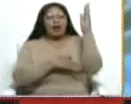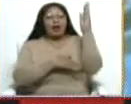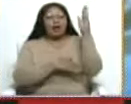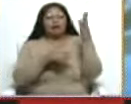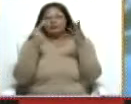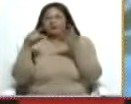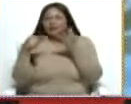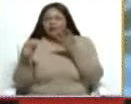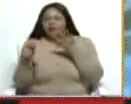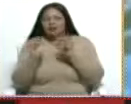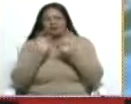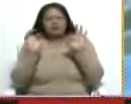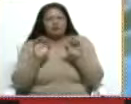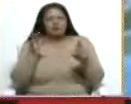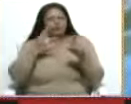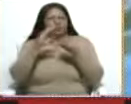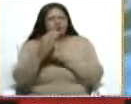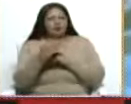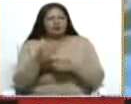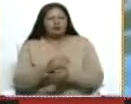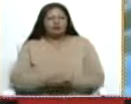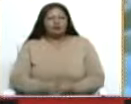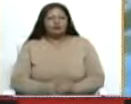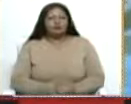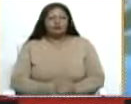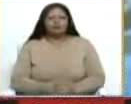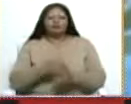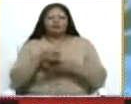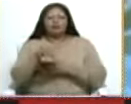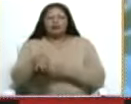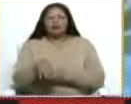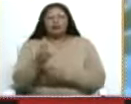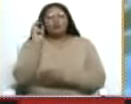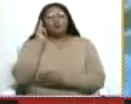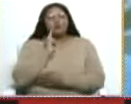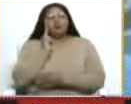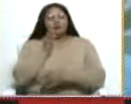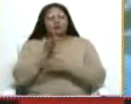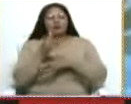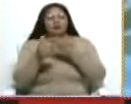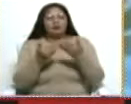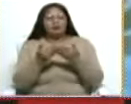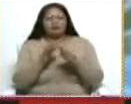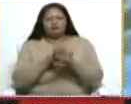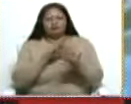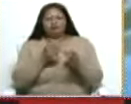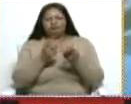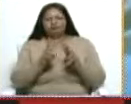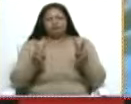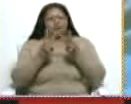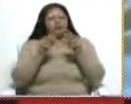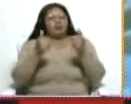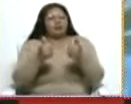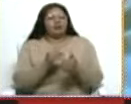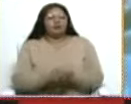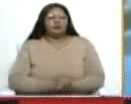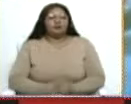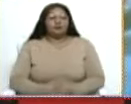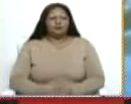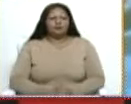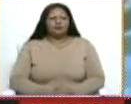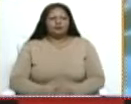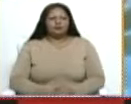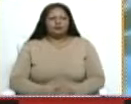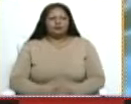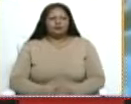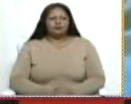otro tipo de manifestación, o si vas, por ejemplo, al Estado Bolívar, es otra manifestación, y todas son ricas y son muy valiosas. Entonces, Venezuela es un país